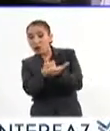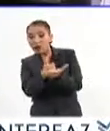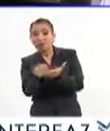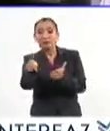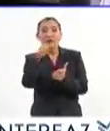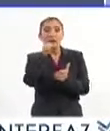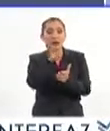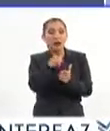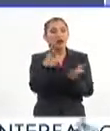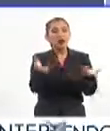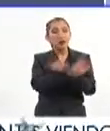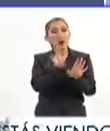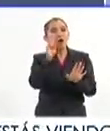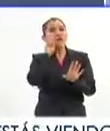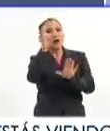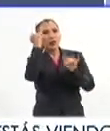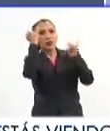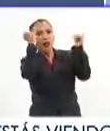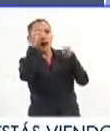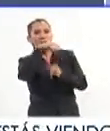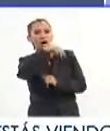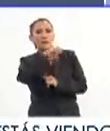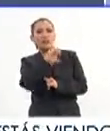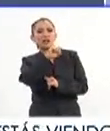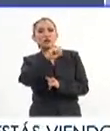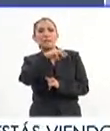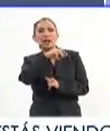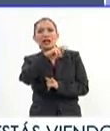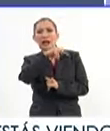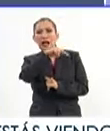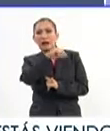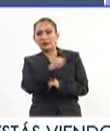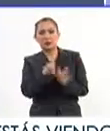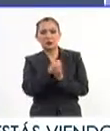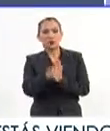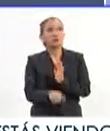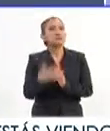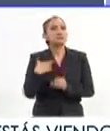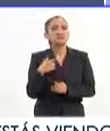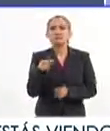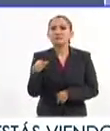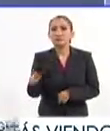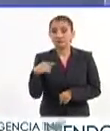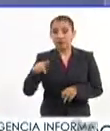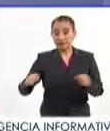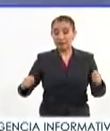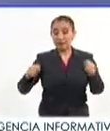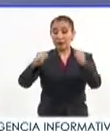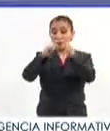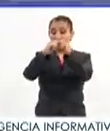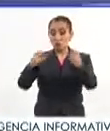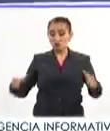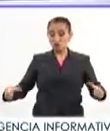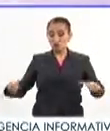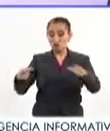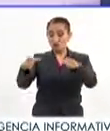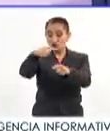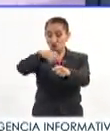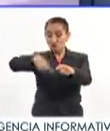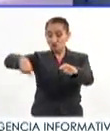seguir elementos de cosmovisión mesoamericana. Por ejemplo, establecer templos dentro